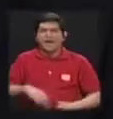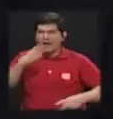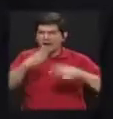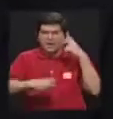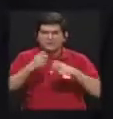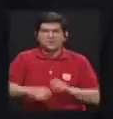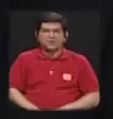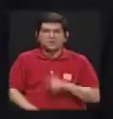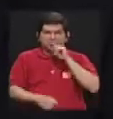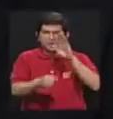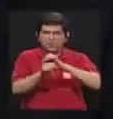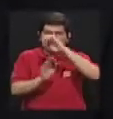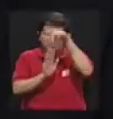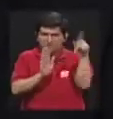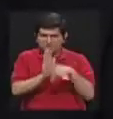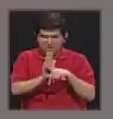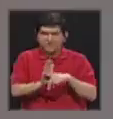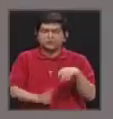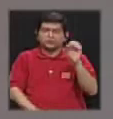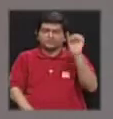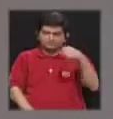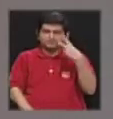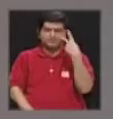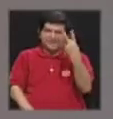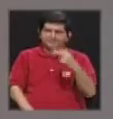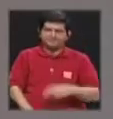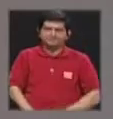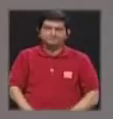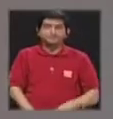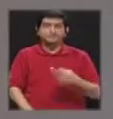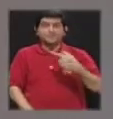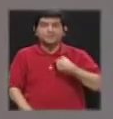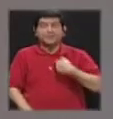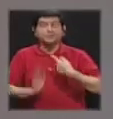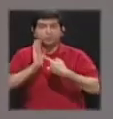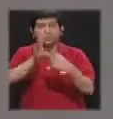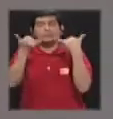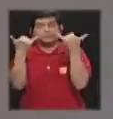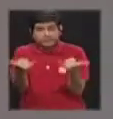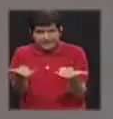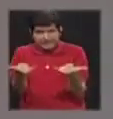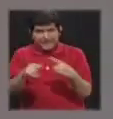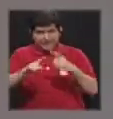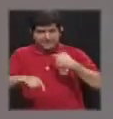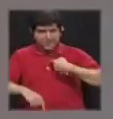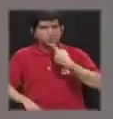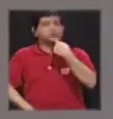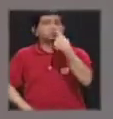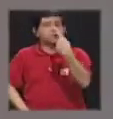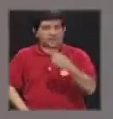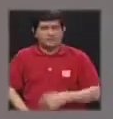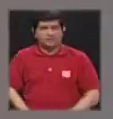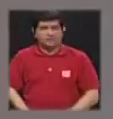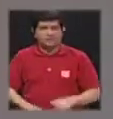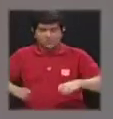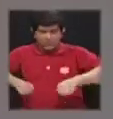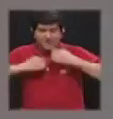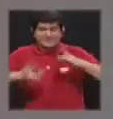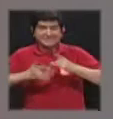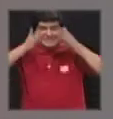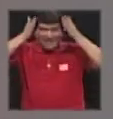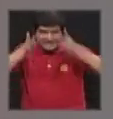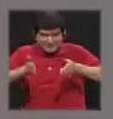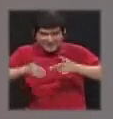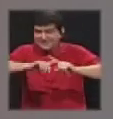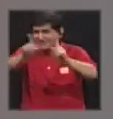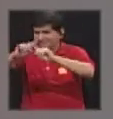Por supuesto. O sea, a ver, yo lo he señalado, pero yo lo he señalado porque hay especialistas